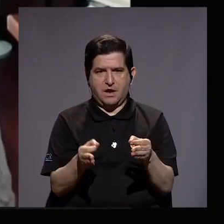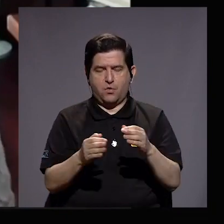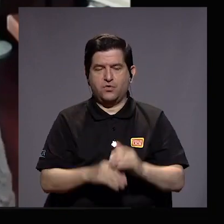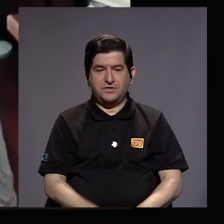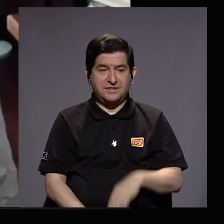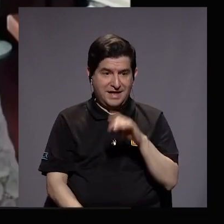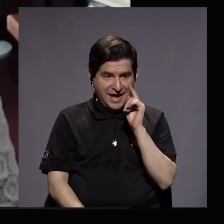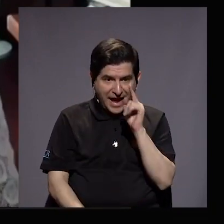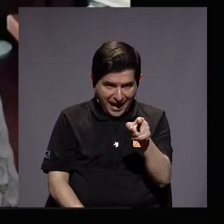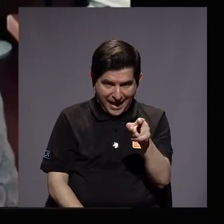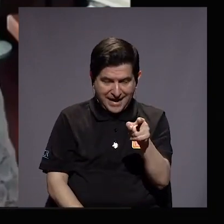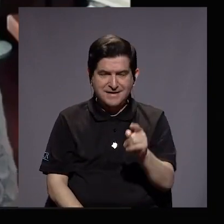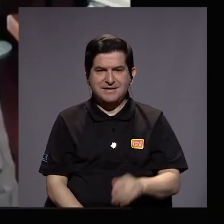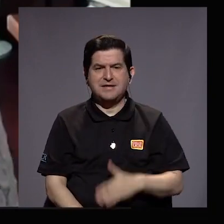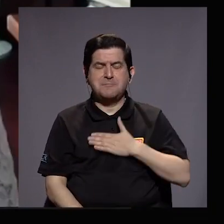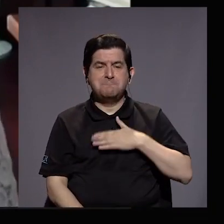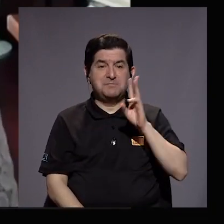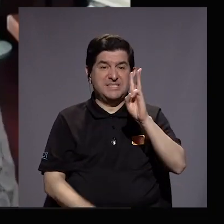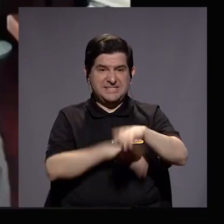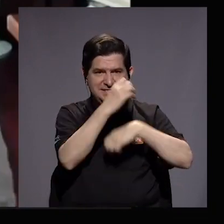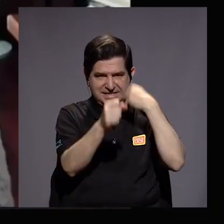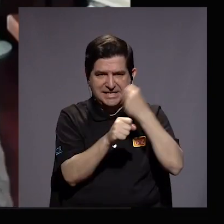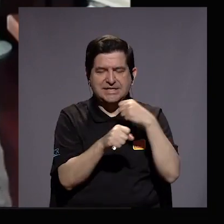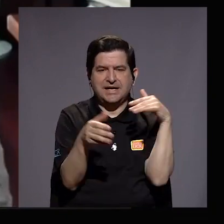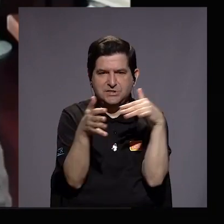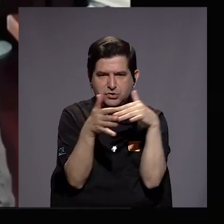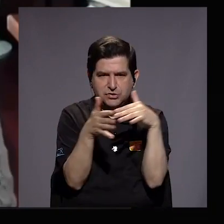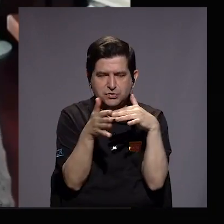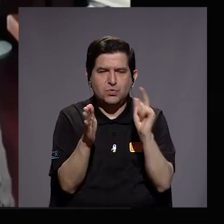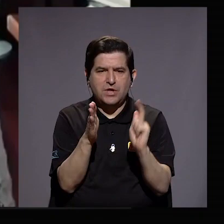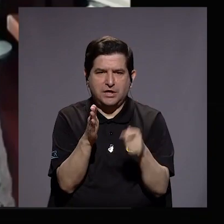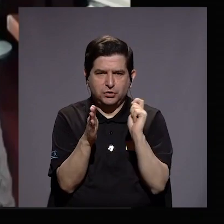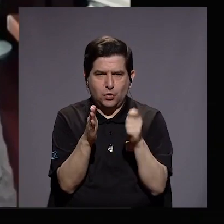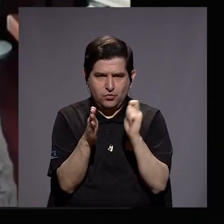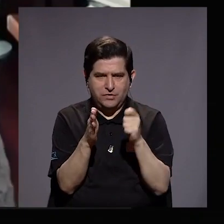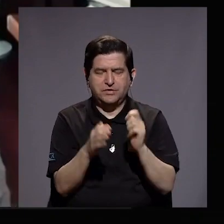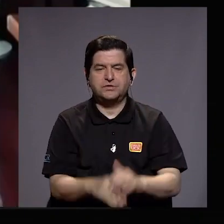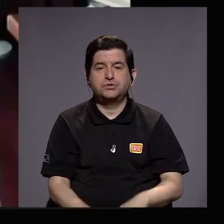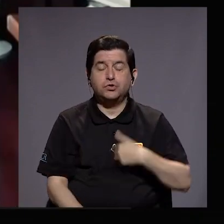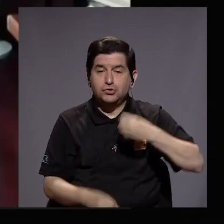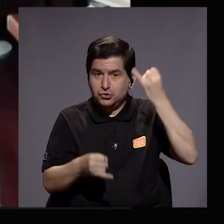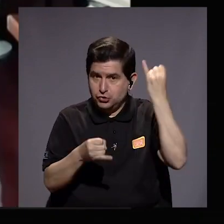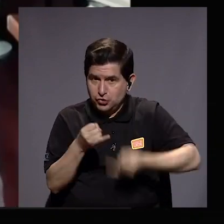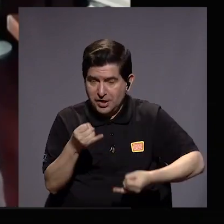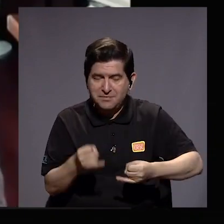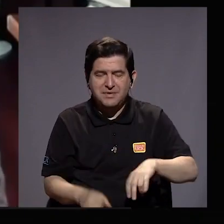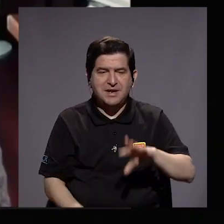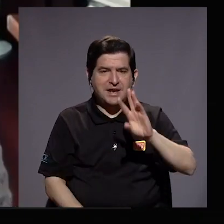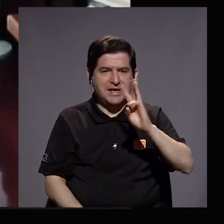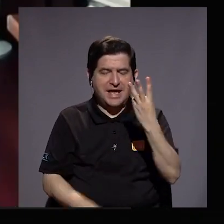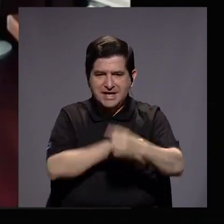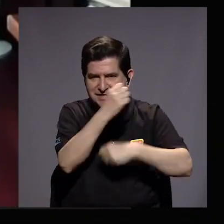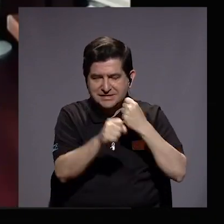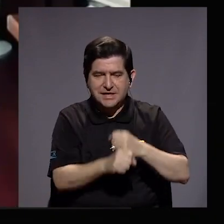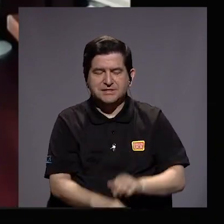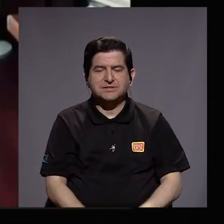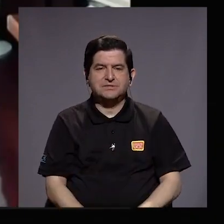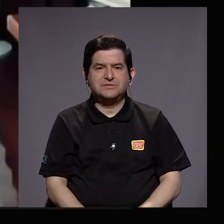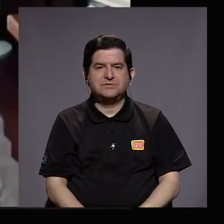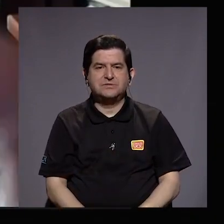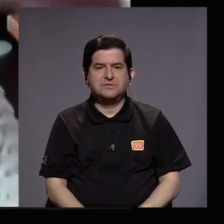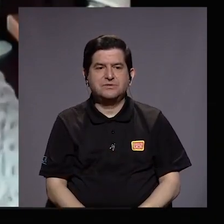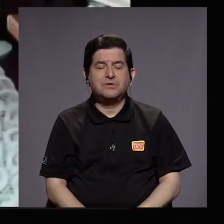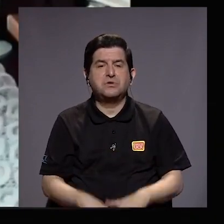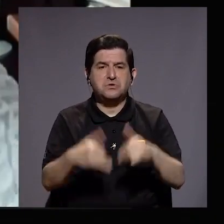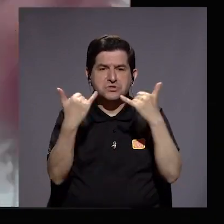Corte. Ahí transcurrieron mis 6 años de estudio de Derecho. Cuando yo terminé el 6º año, los otros